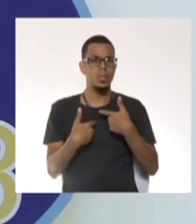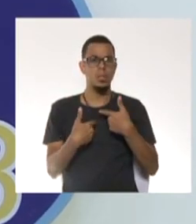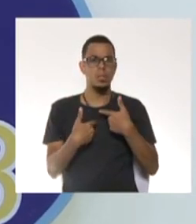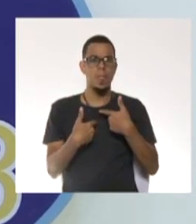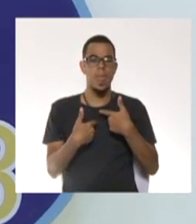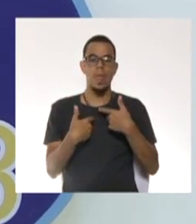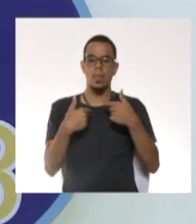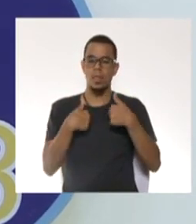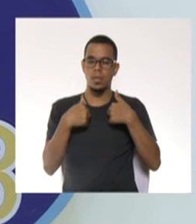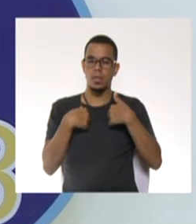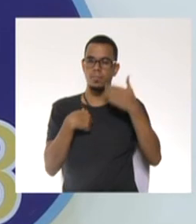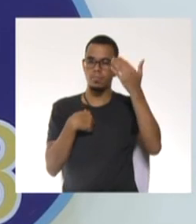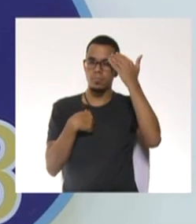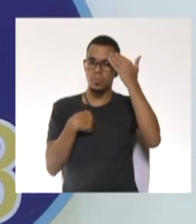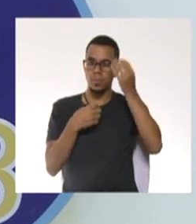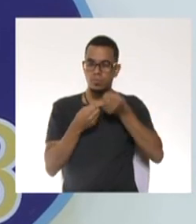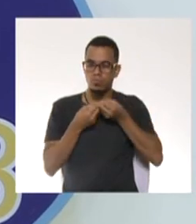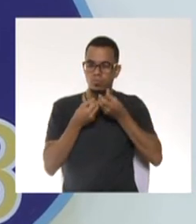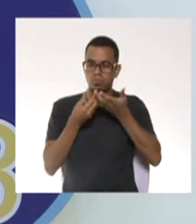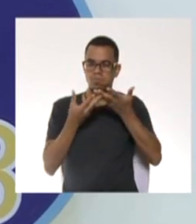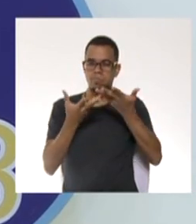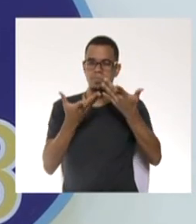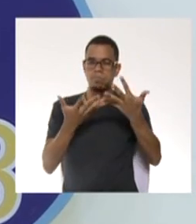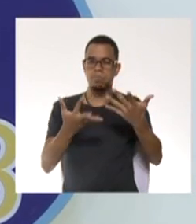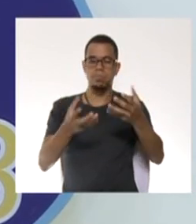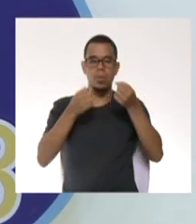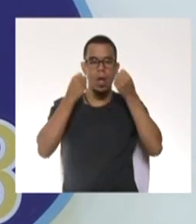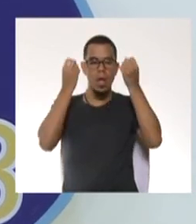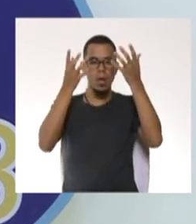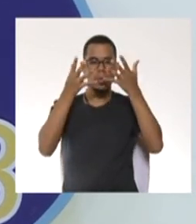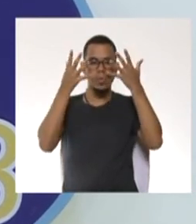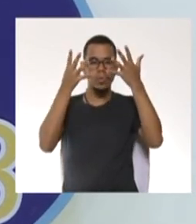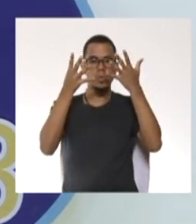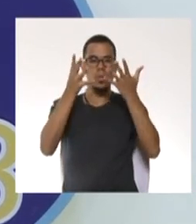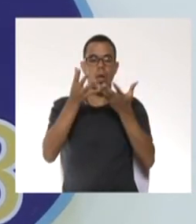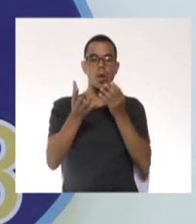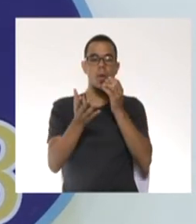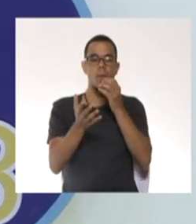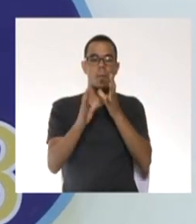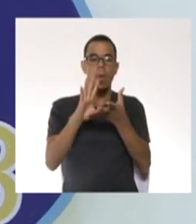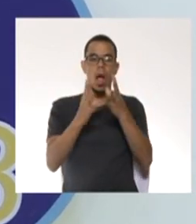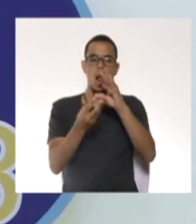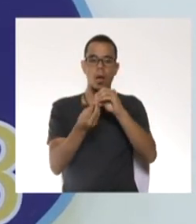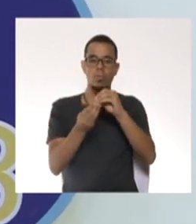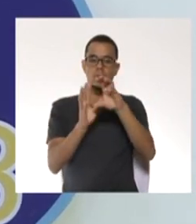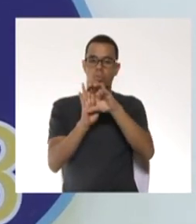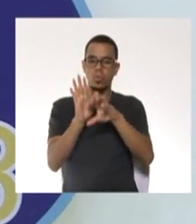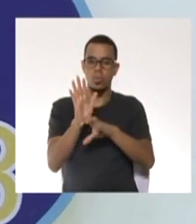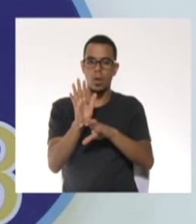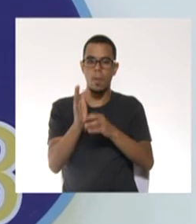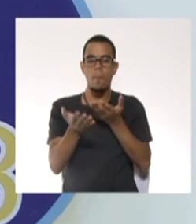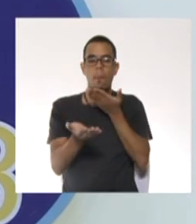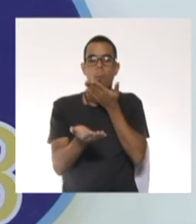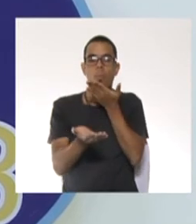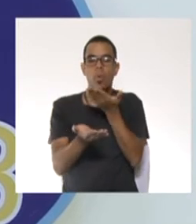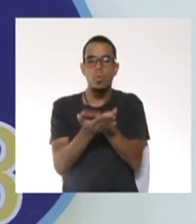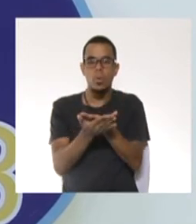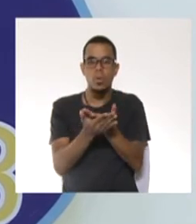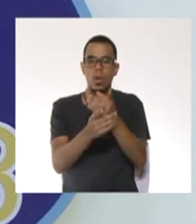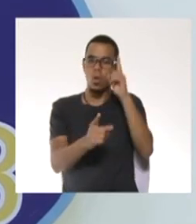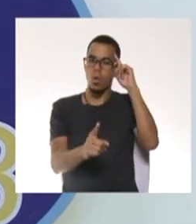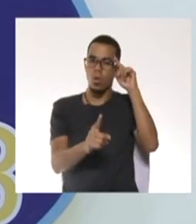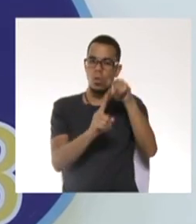poder llevar a ustedes algunas recomendaciones, sugerencias o adaptaciones curriculares a fin de garantizar